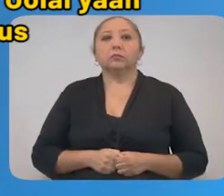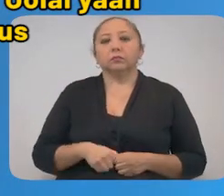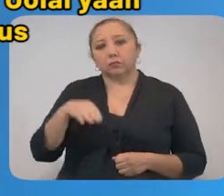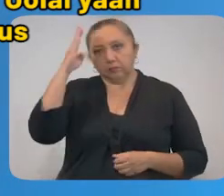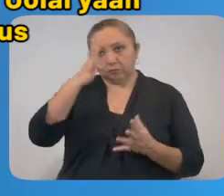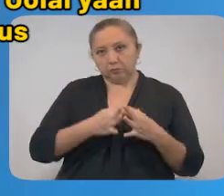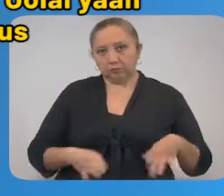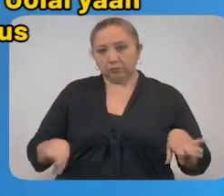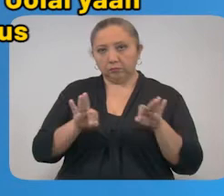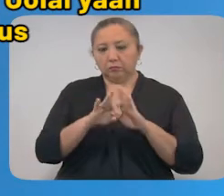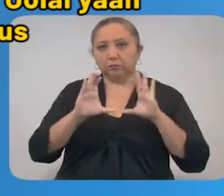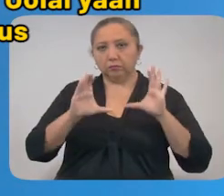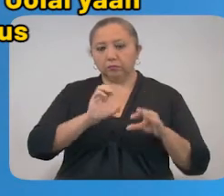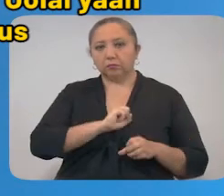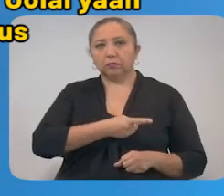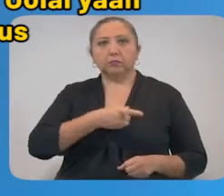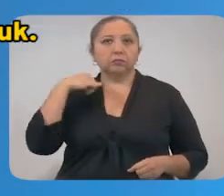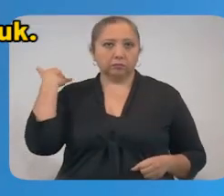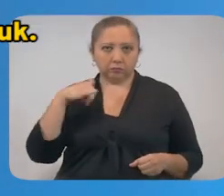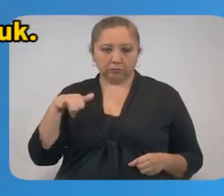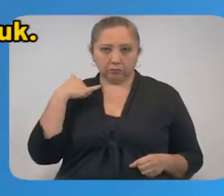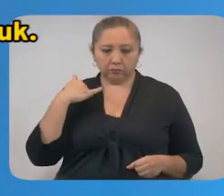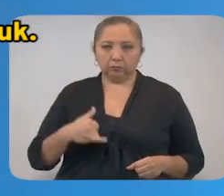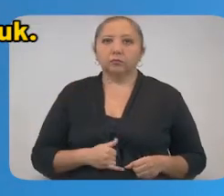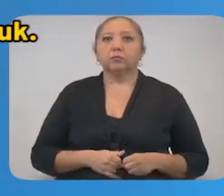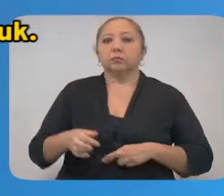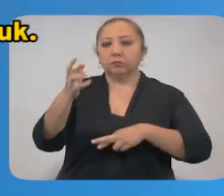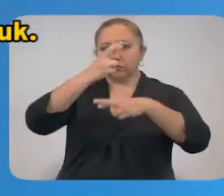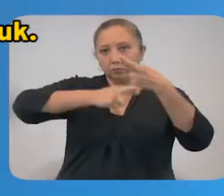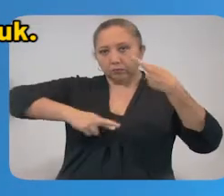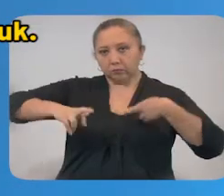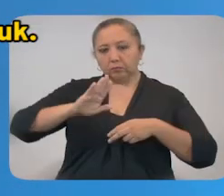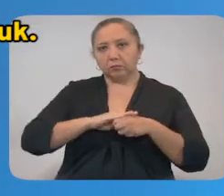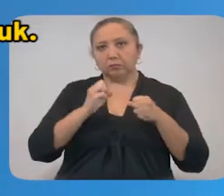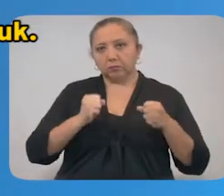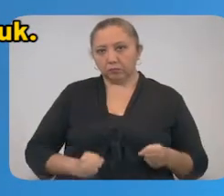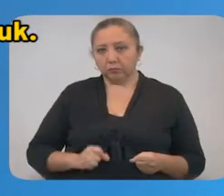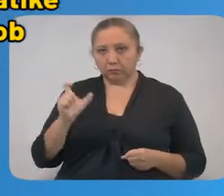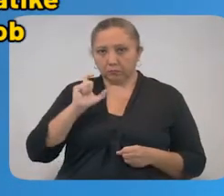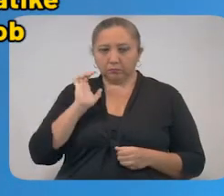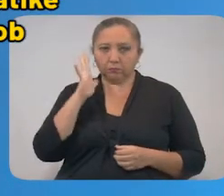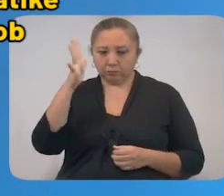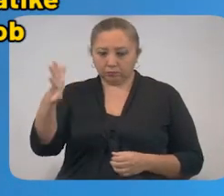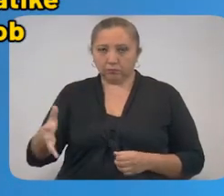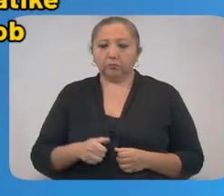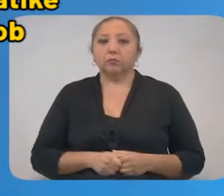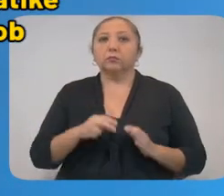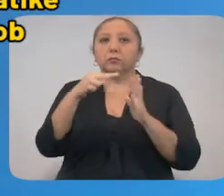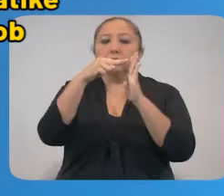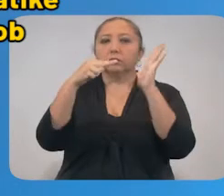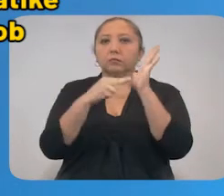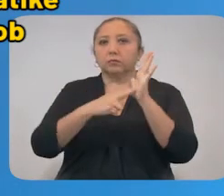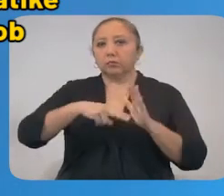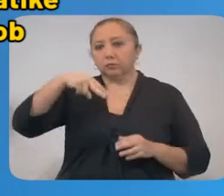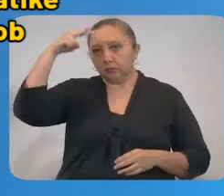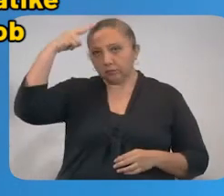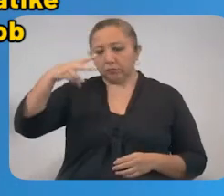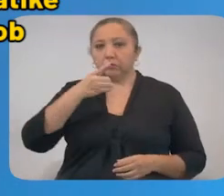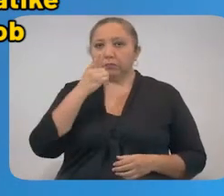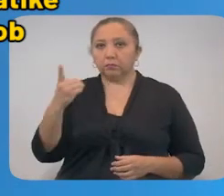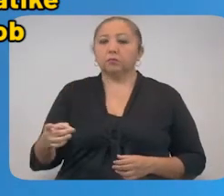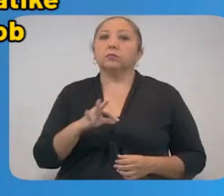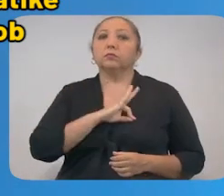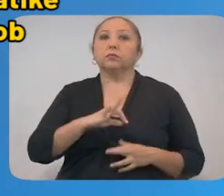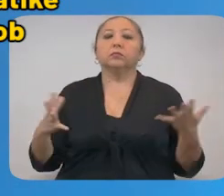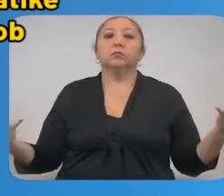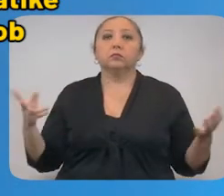con el objetivo de proteger la salud de los yucatecos y preparar un retorno seguro a diversas actividades. La norma de la Federación marca que se